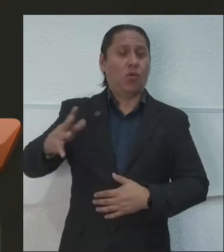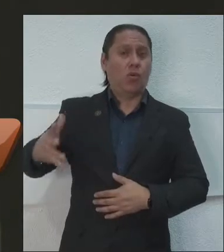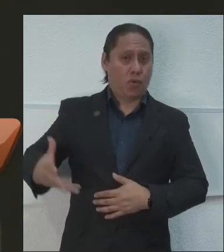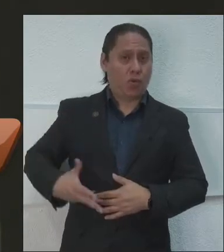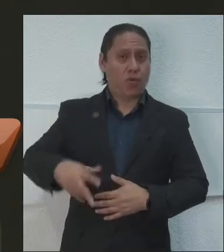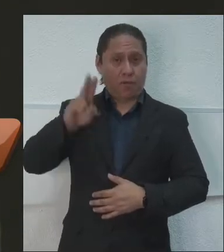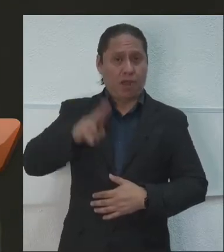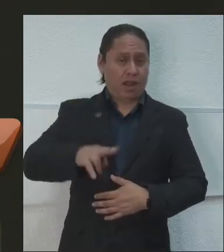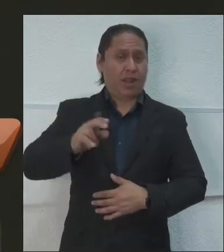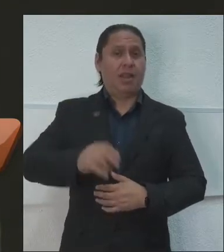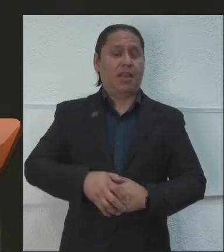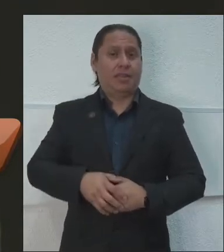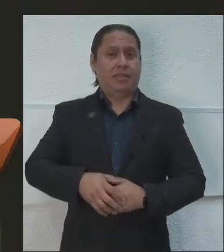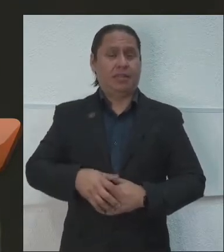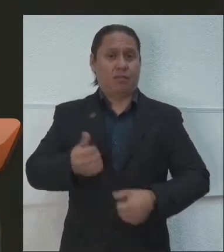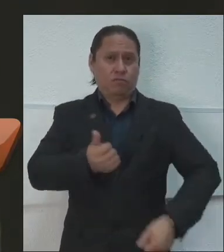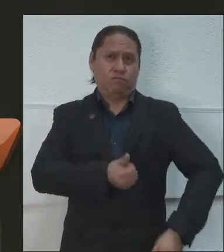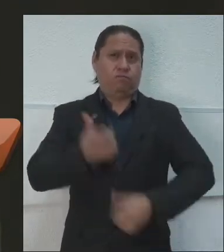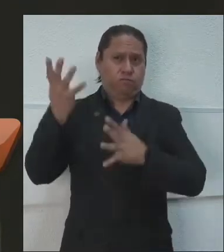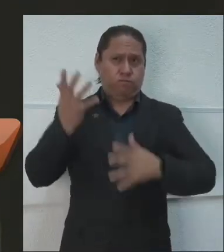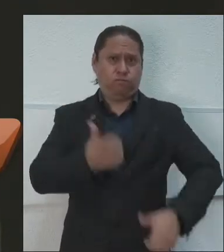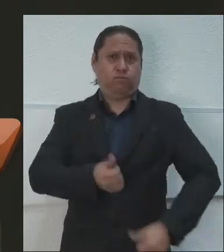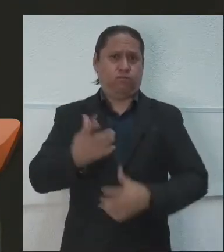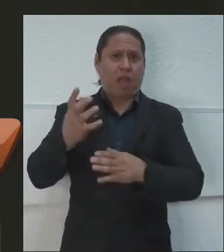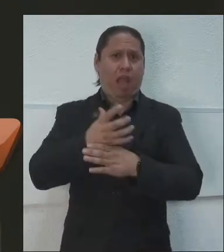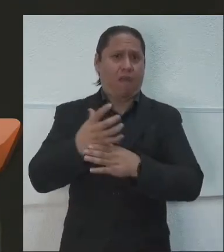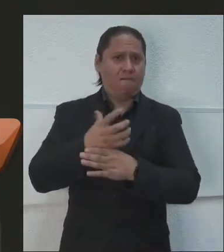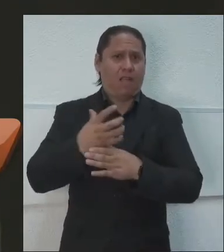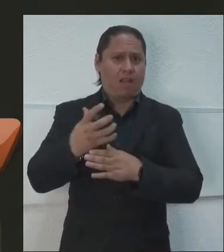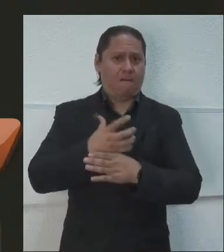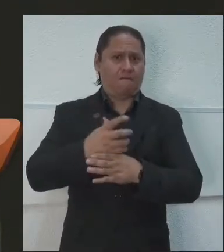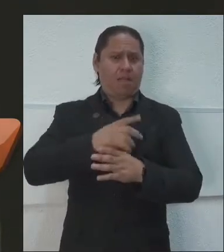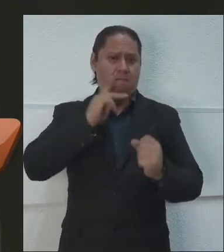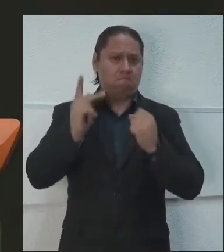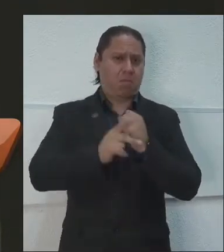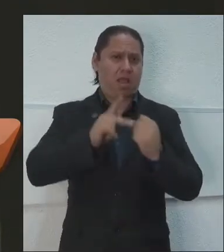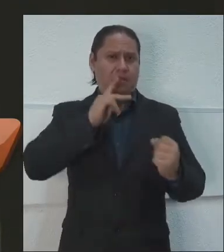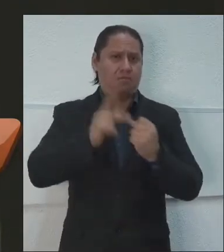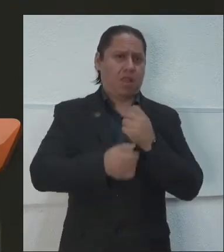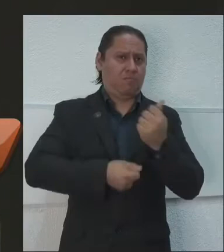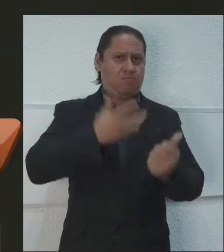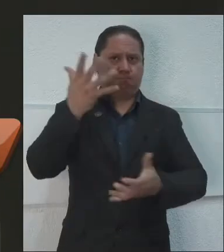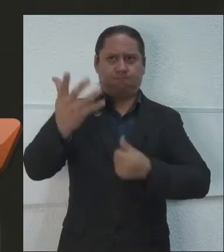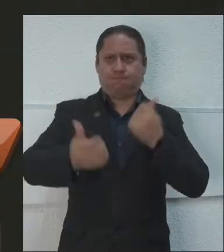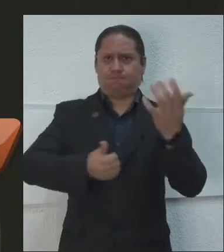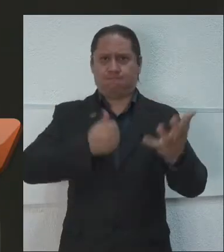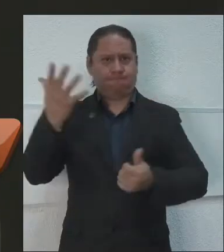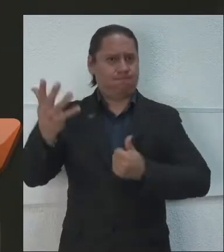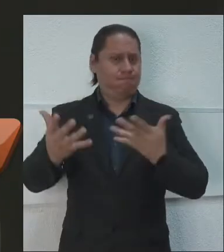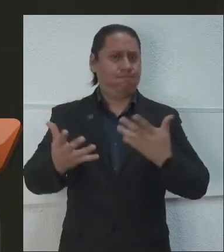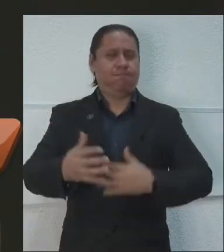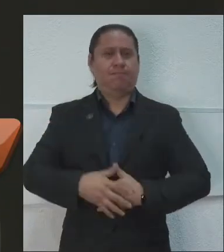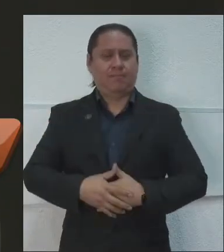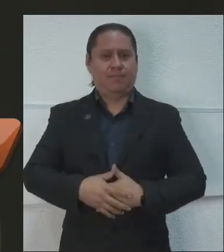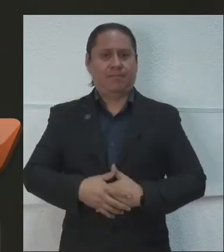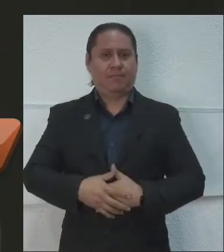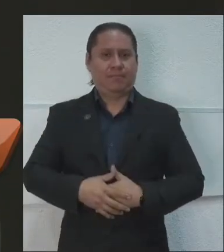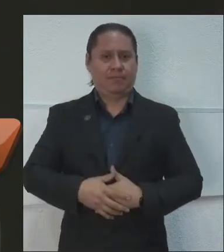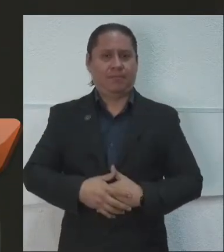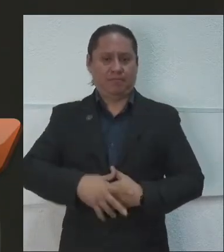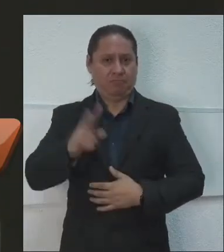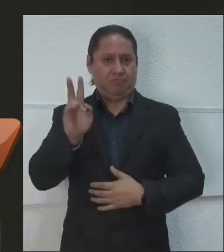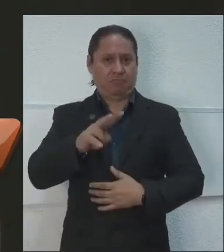lo que representan a nivel nacional e internacional nuestras productoras y productores. En su mayoría